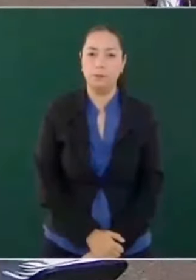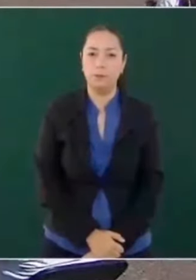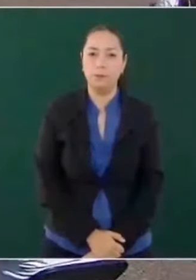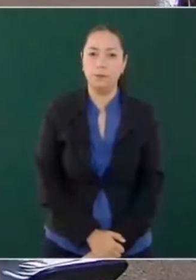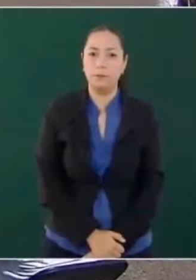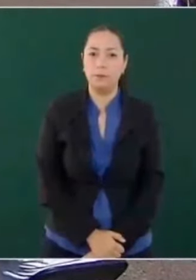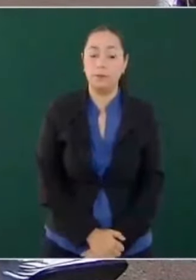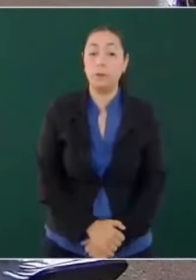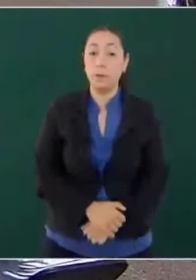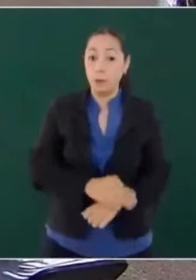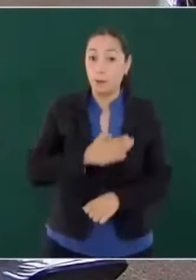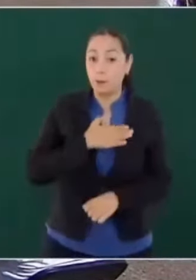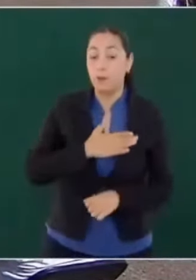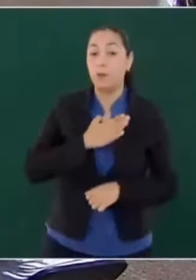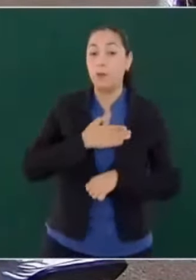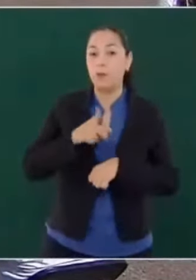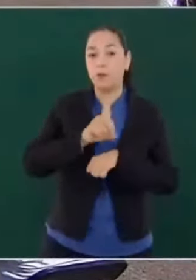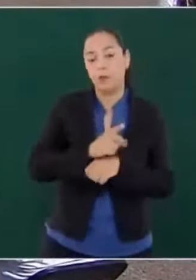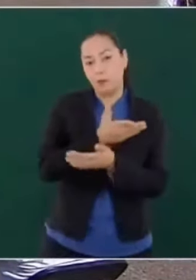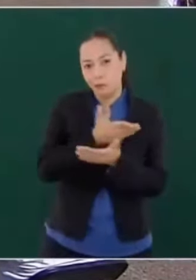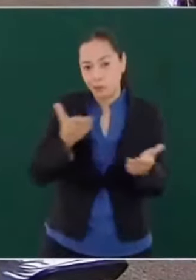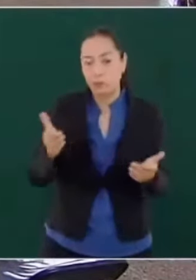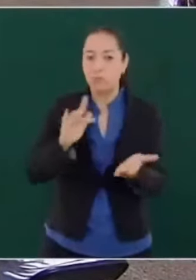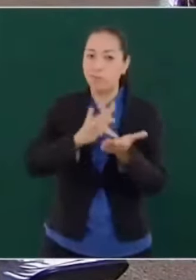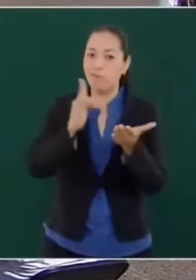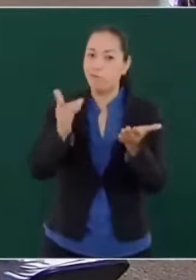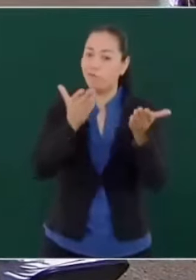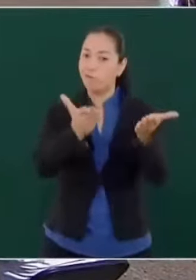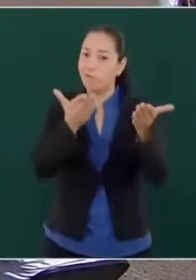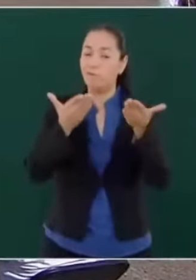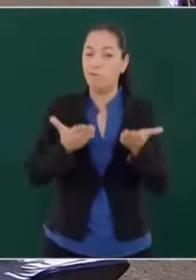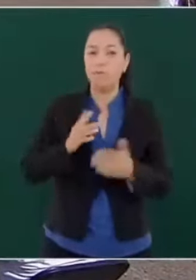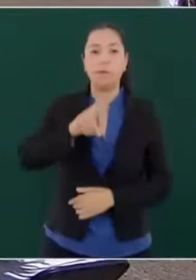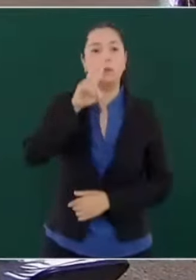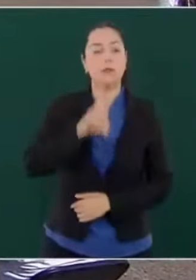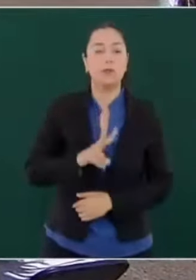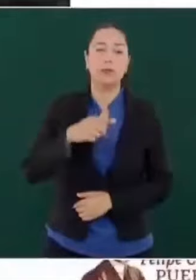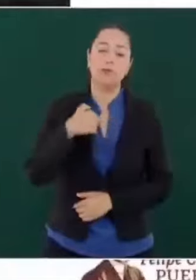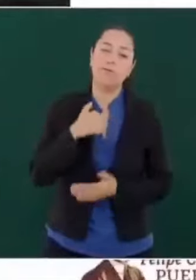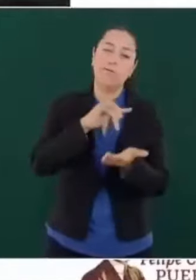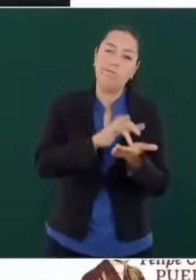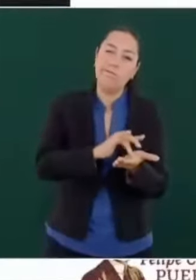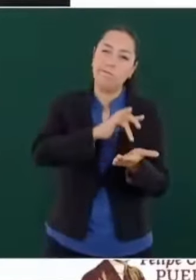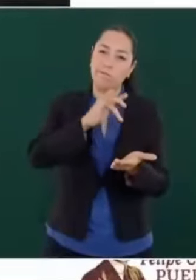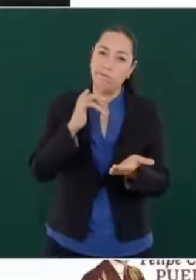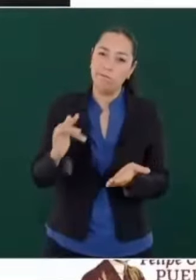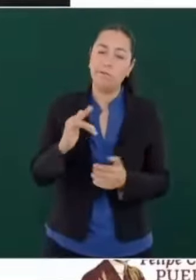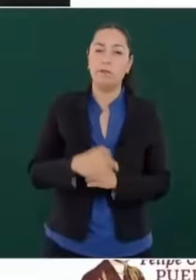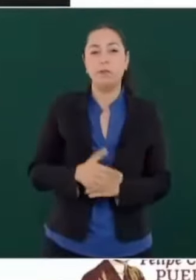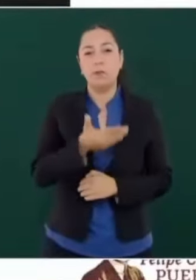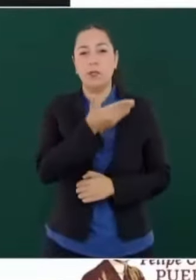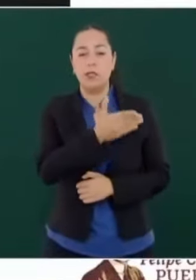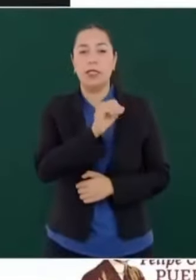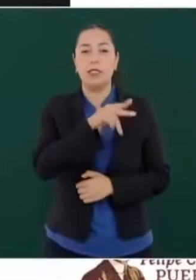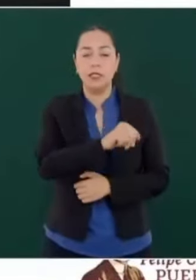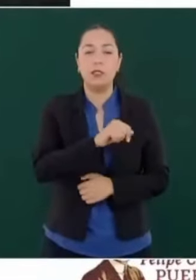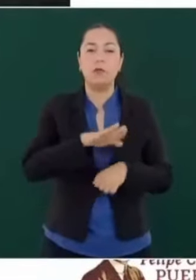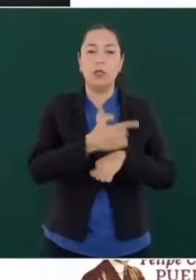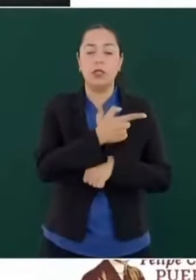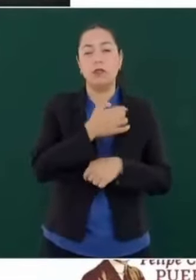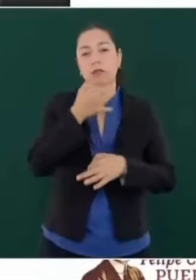Bueno, muy buenos días a todos. Gracias por estar aquí. De verdad lo agradezco. Gracias, canciller, por sus